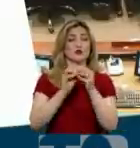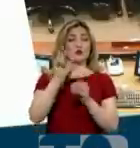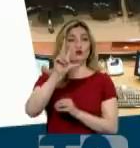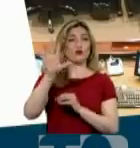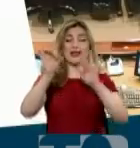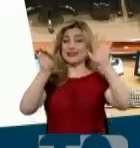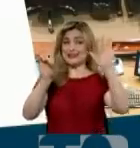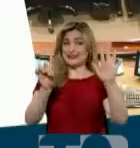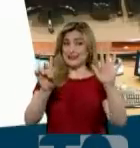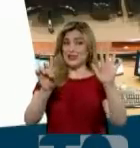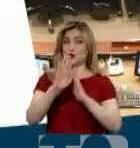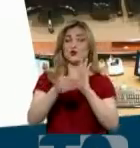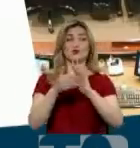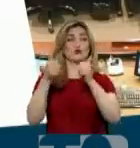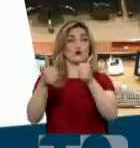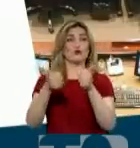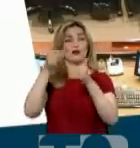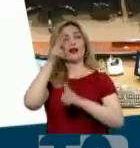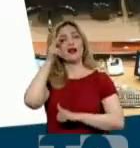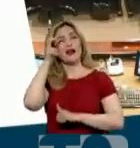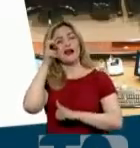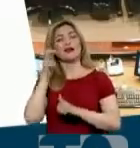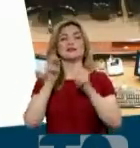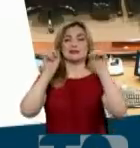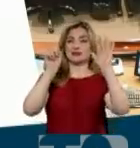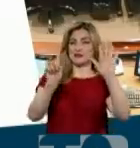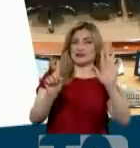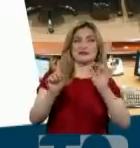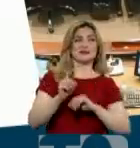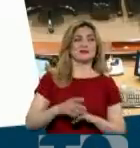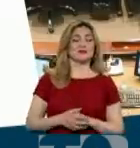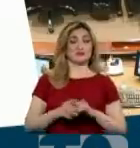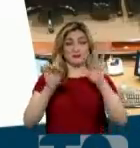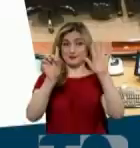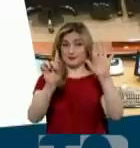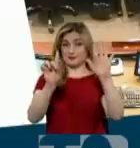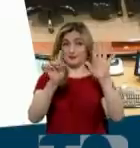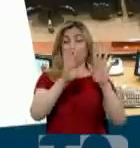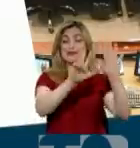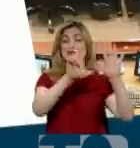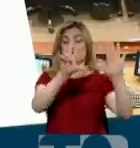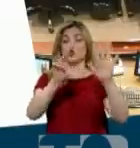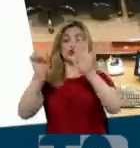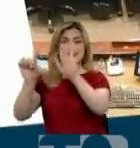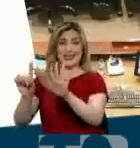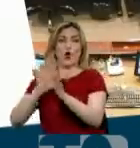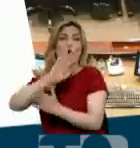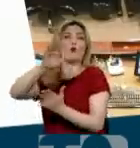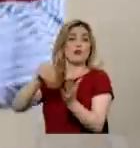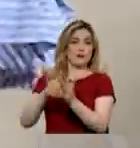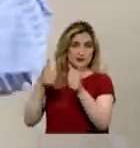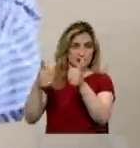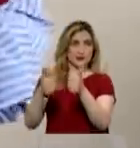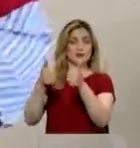sólo seis buscan la reelección el movimiento creo también apuesta por la reelección de seis de los 18 asambleístas que son parte de su bancada